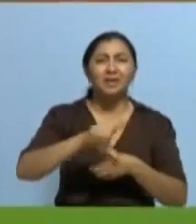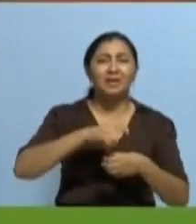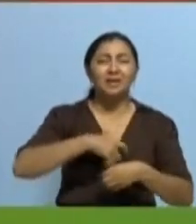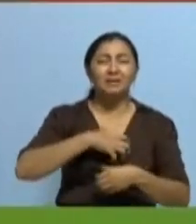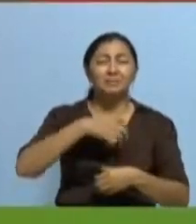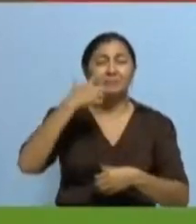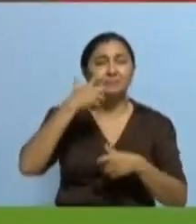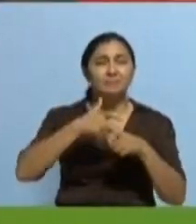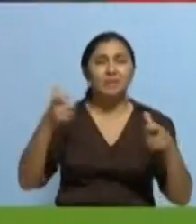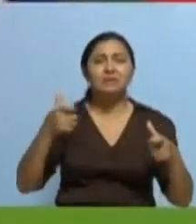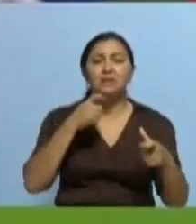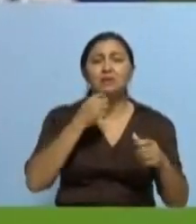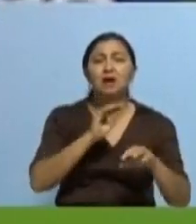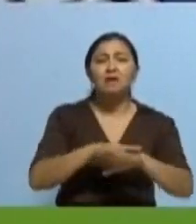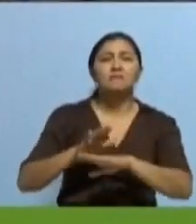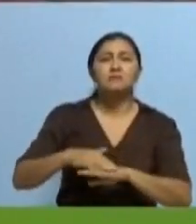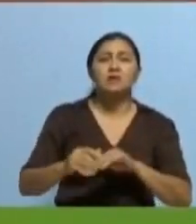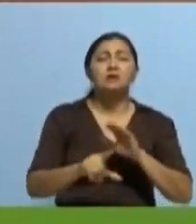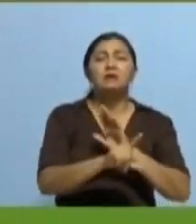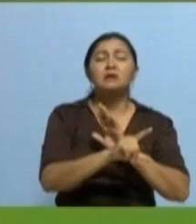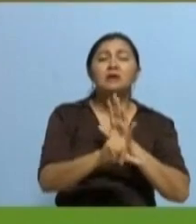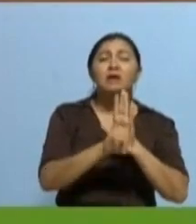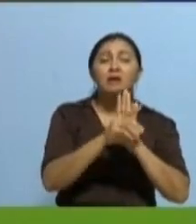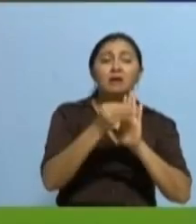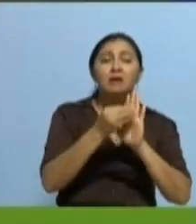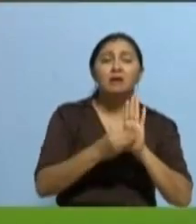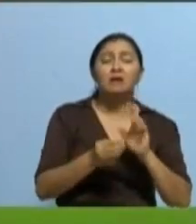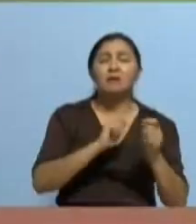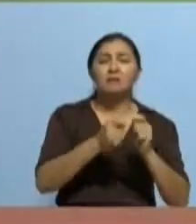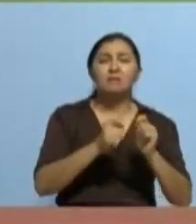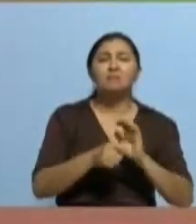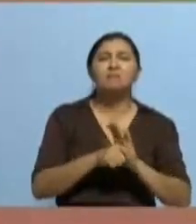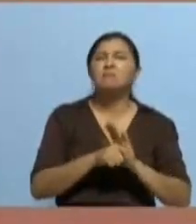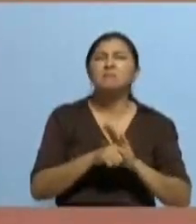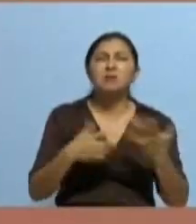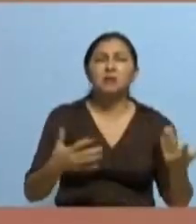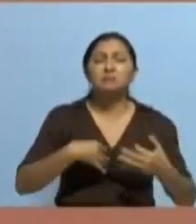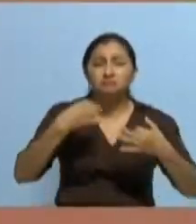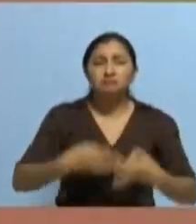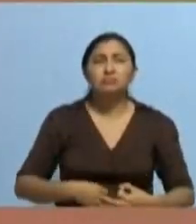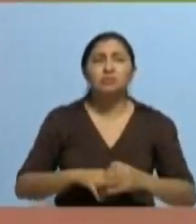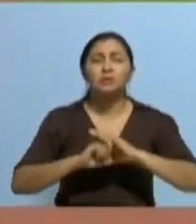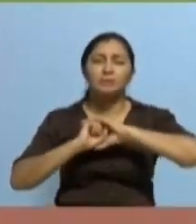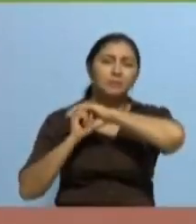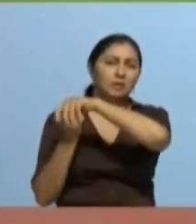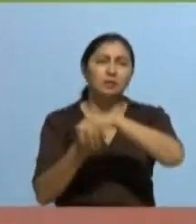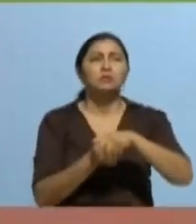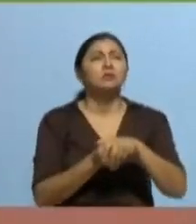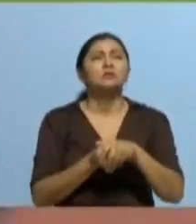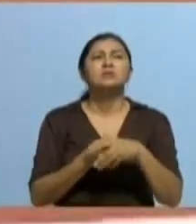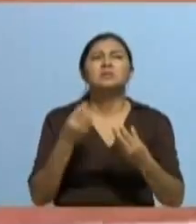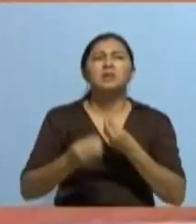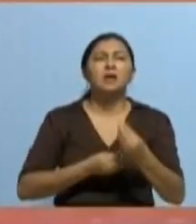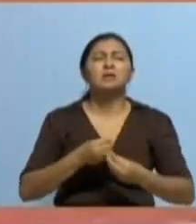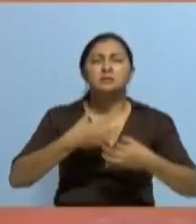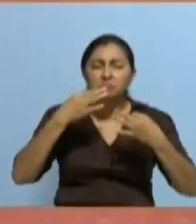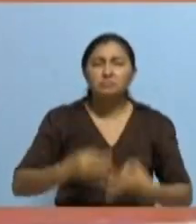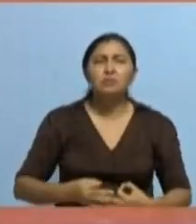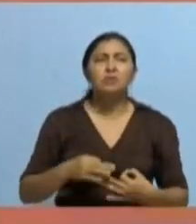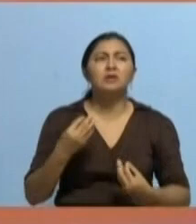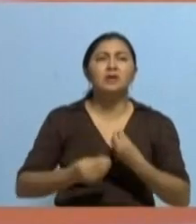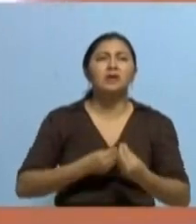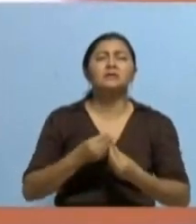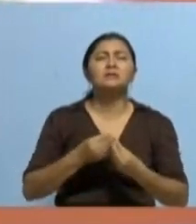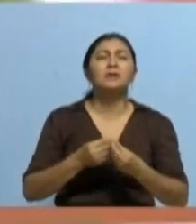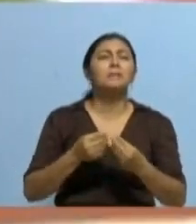en el reglamento para la temporada que se avecina. Uno de los cambios más relevantes es la obligación de los lanzadores, sean abridores o relevistas, en